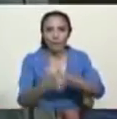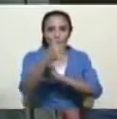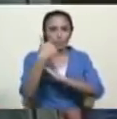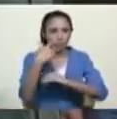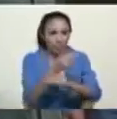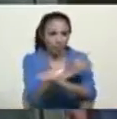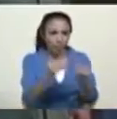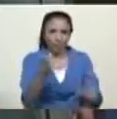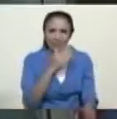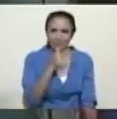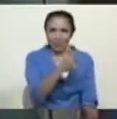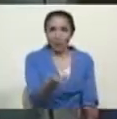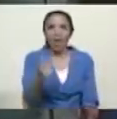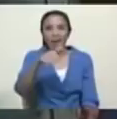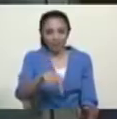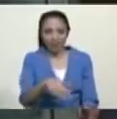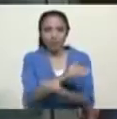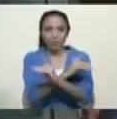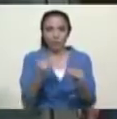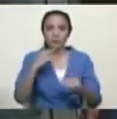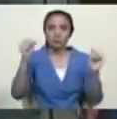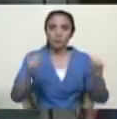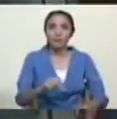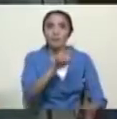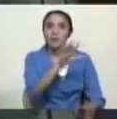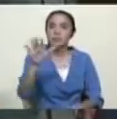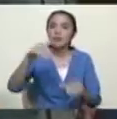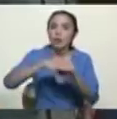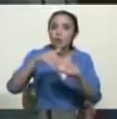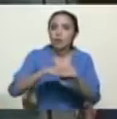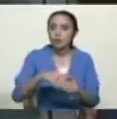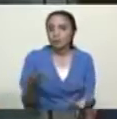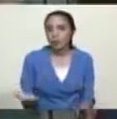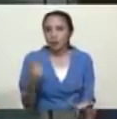Democracia, democracia y aquí en Venezuela, 25 elecciones.